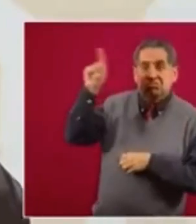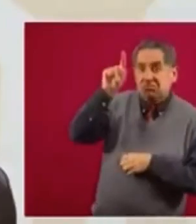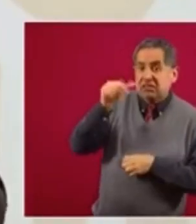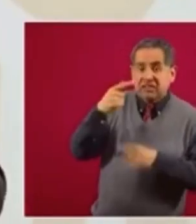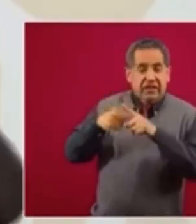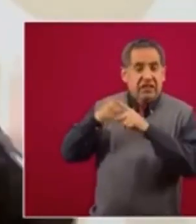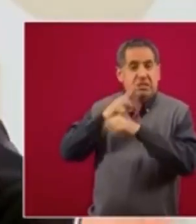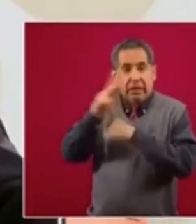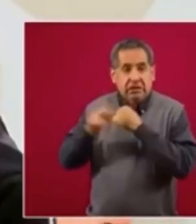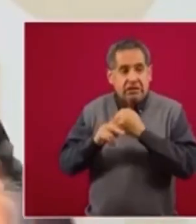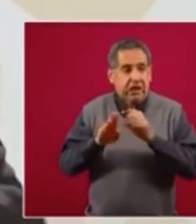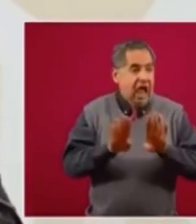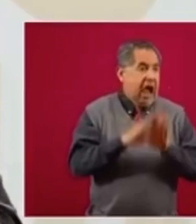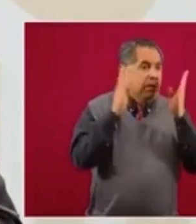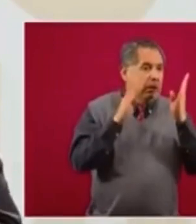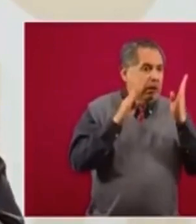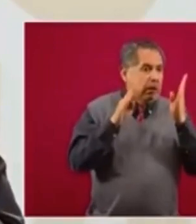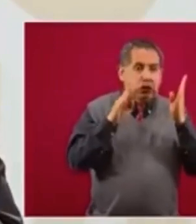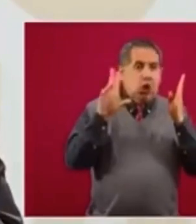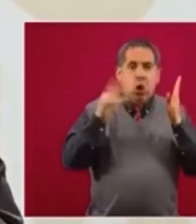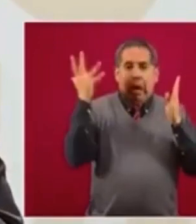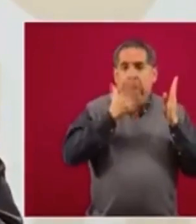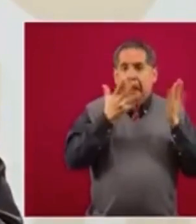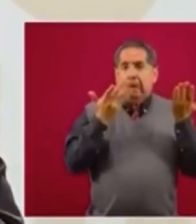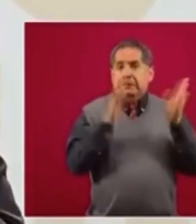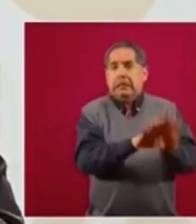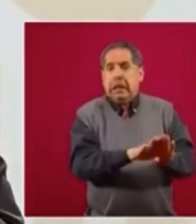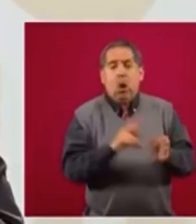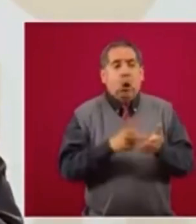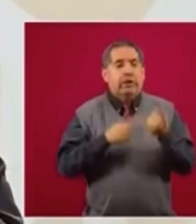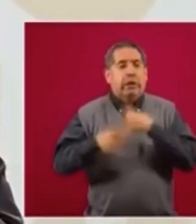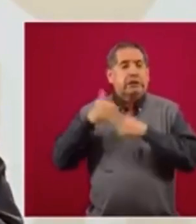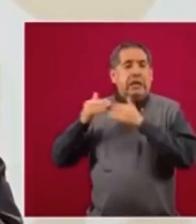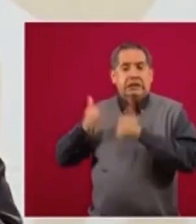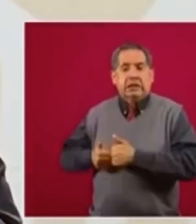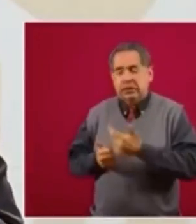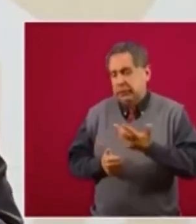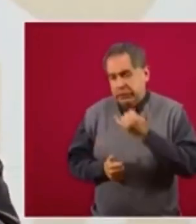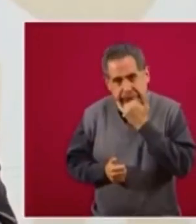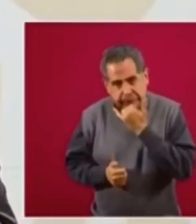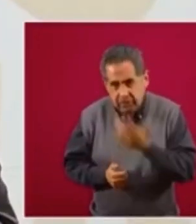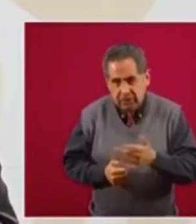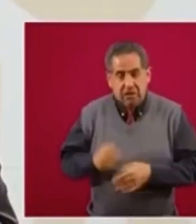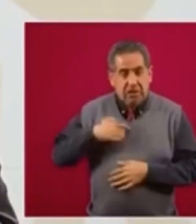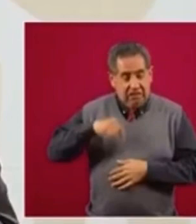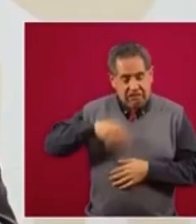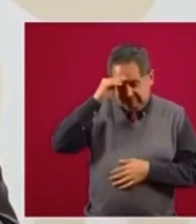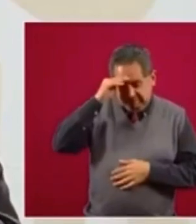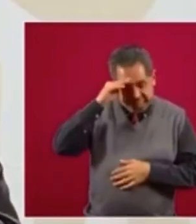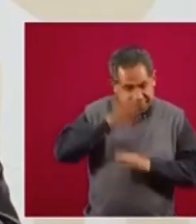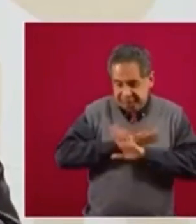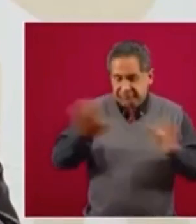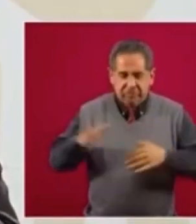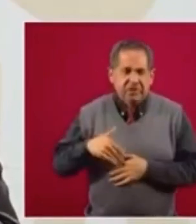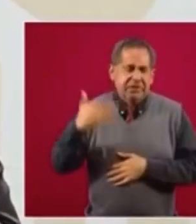que abrir y cerrar las escuelas. Entonces, no había alternativa. Sabemos